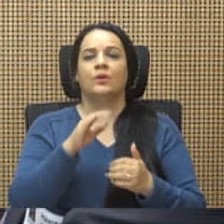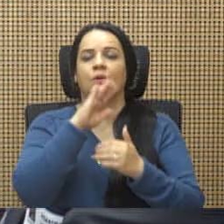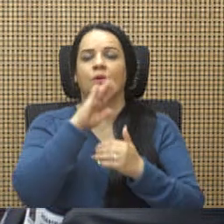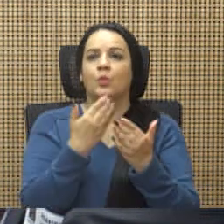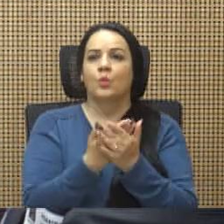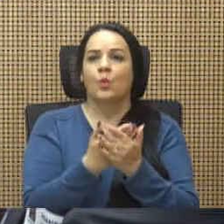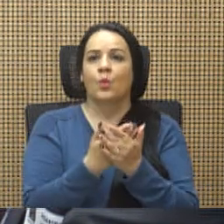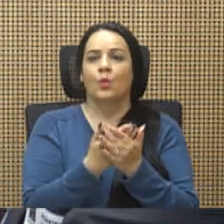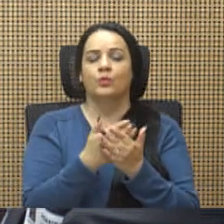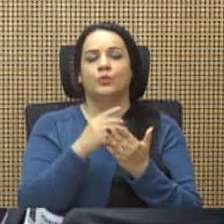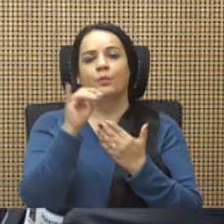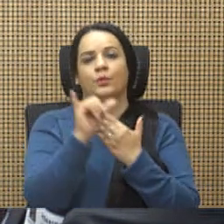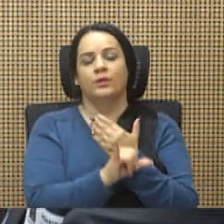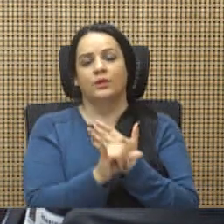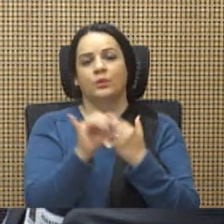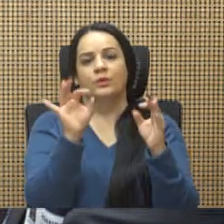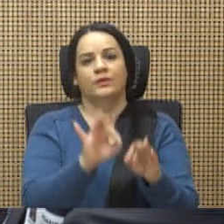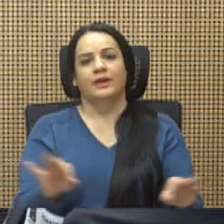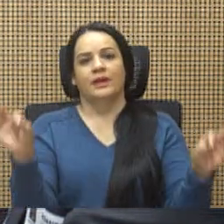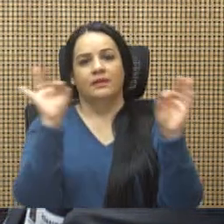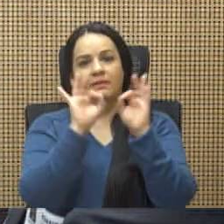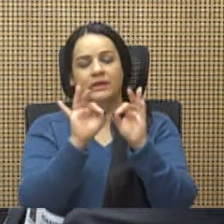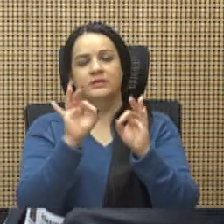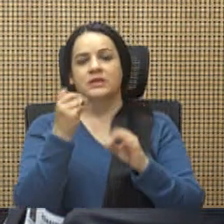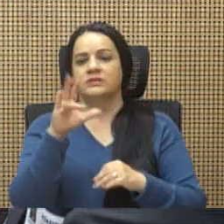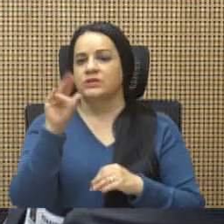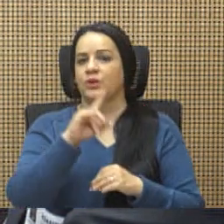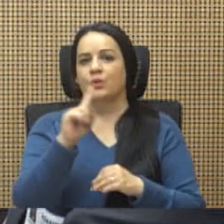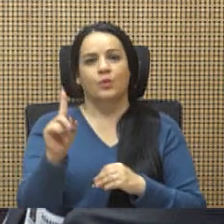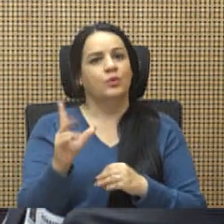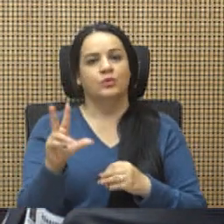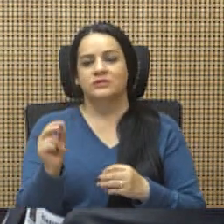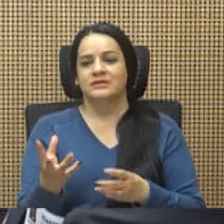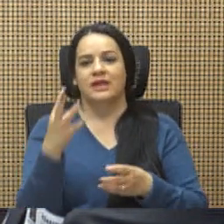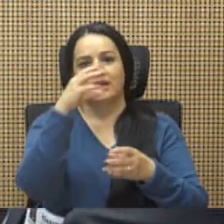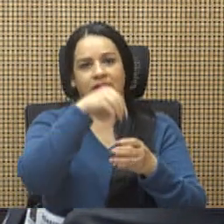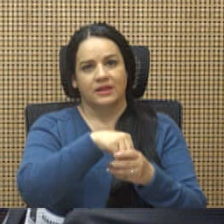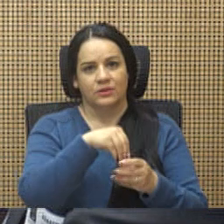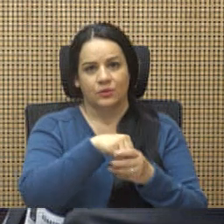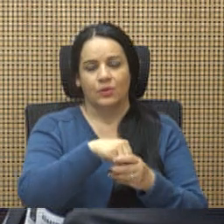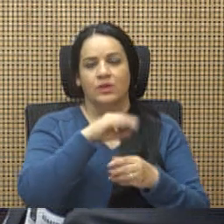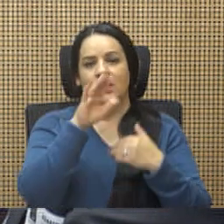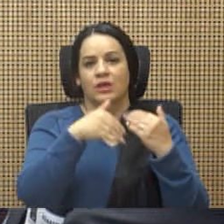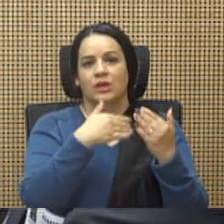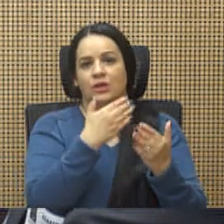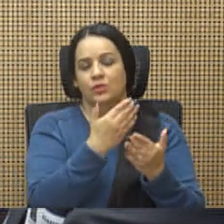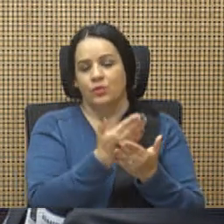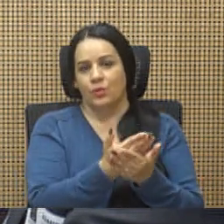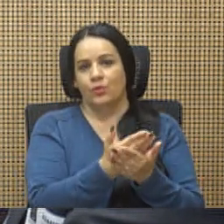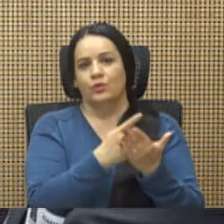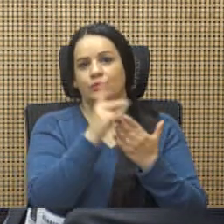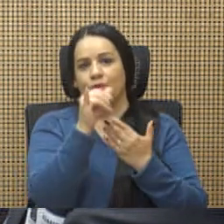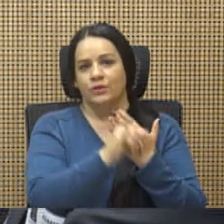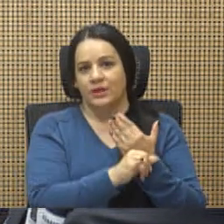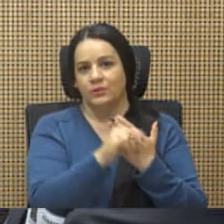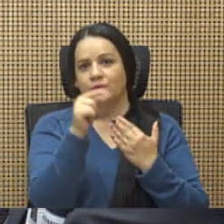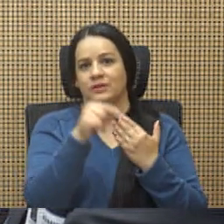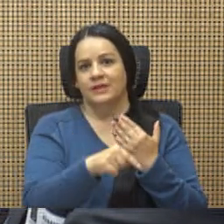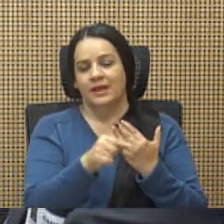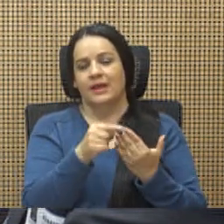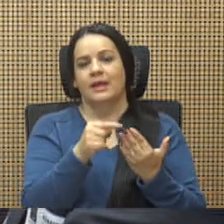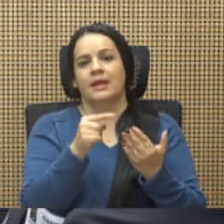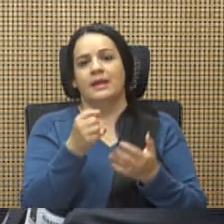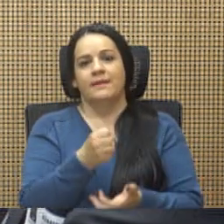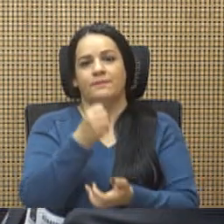tienen relevancia si no ni siquiera estarían en el portafolio de inversión lo que pasa es que han han llevado a cabo